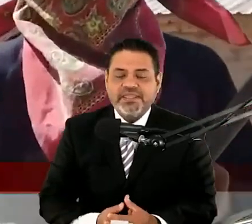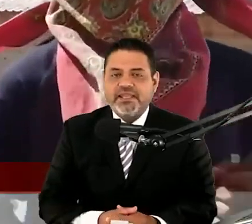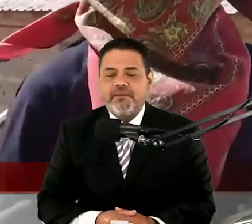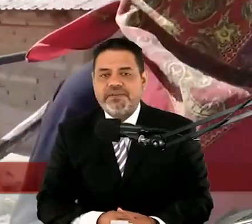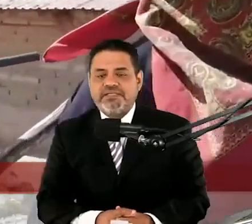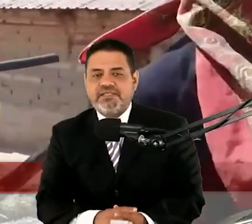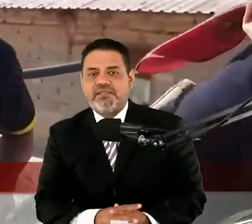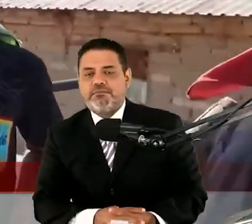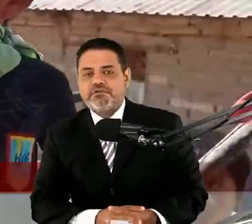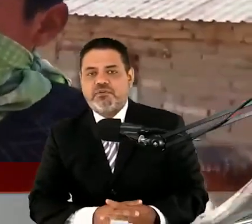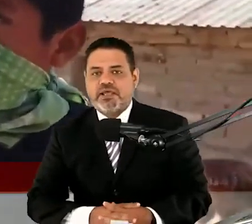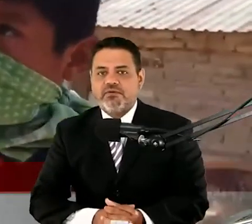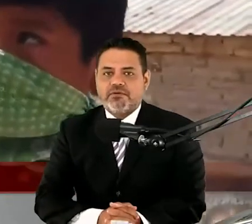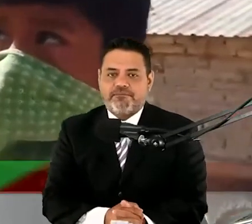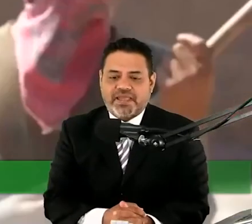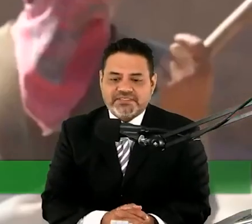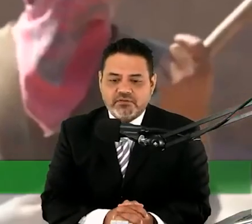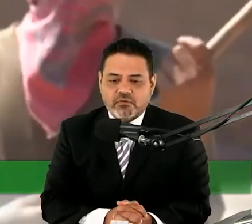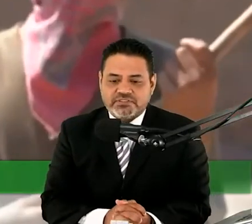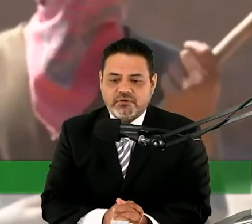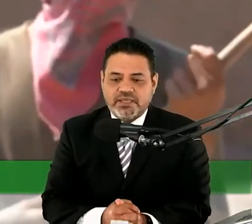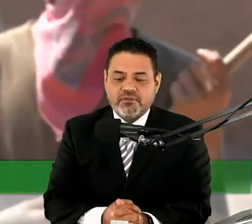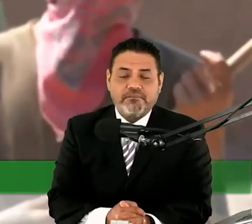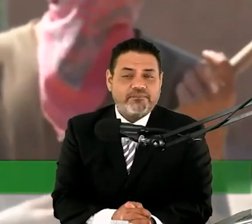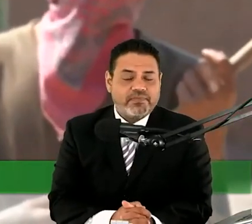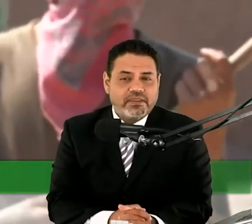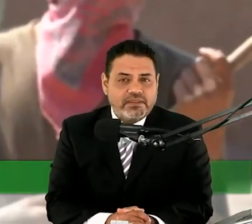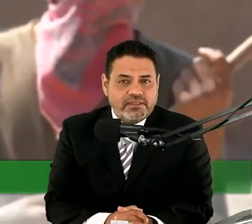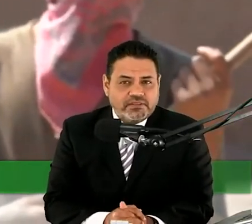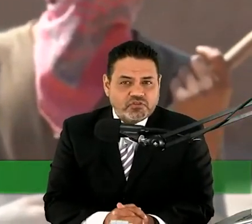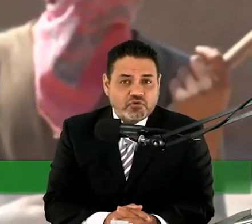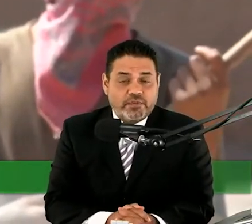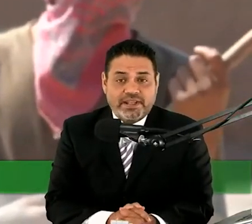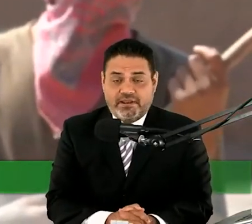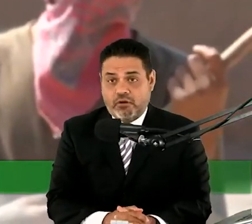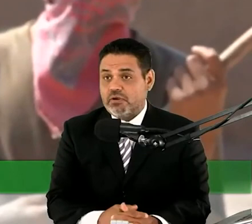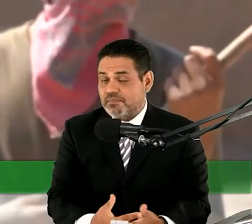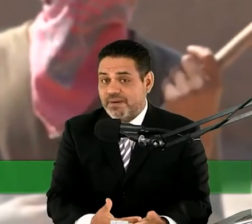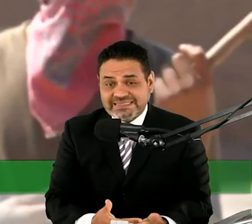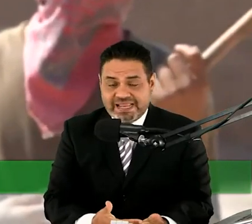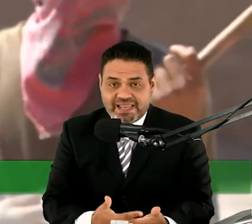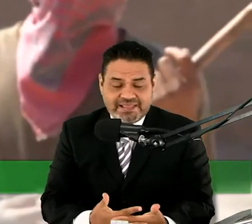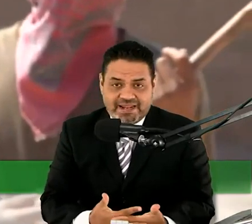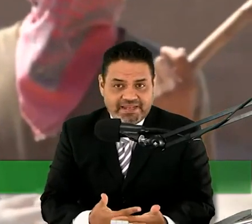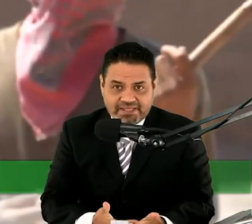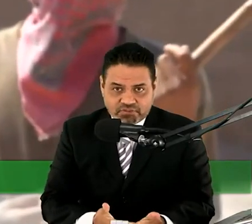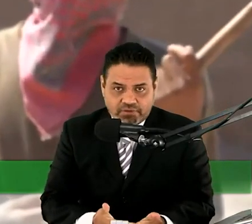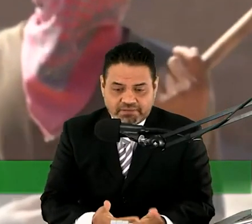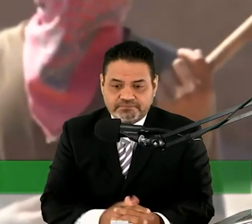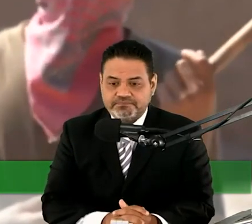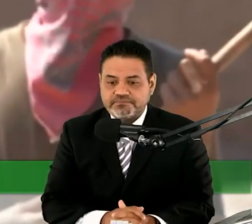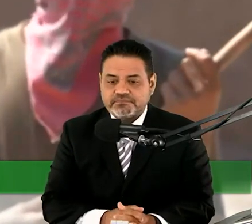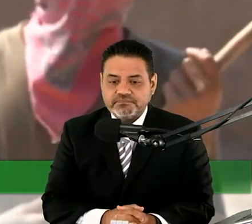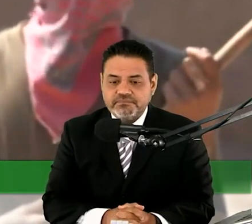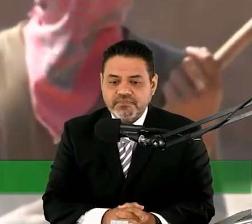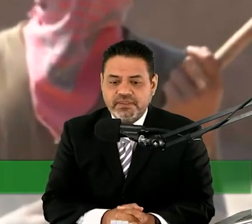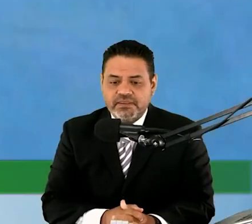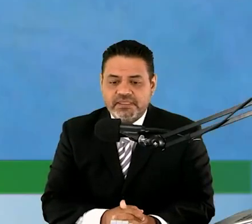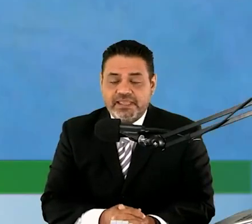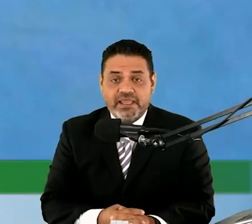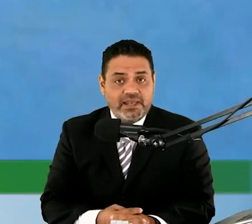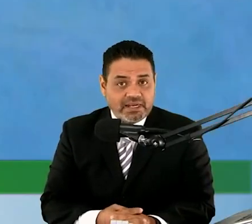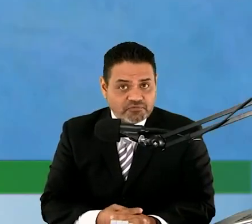esta mañana el presidente lópez obrador ha sido cuestionado sobre lo que pasa en general en la zona